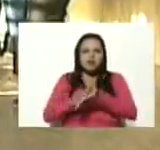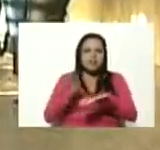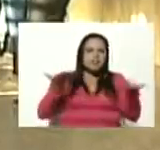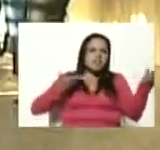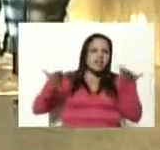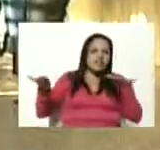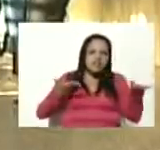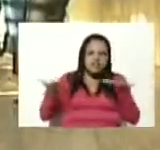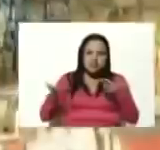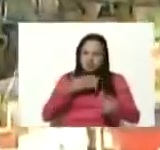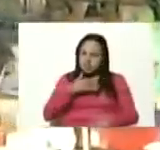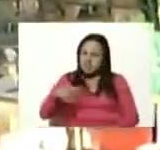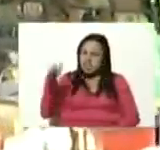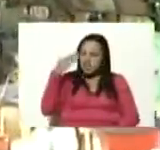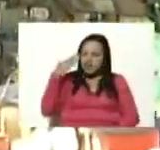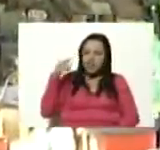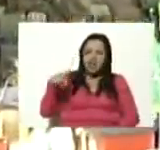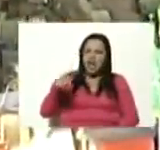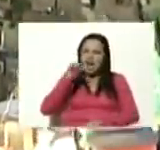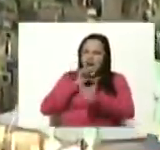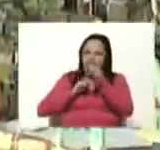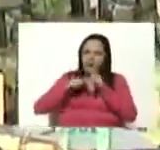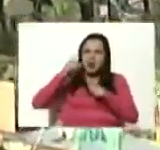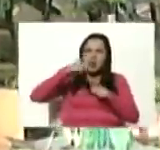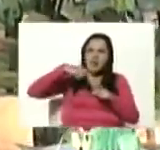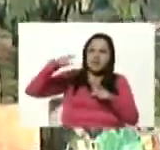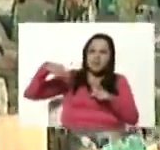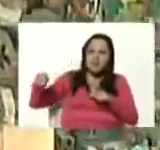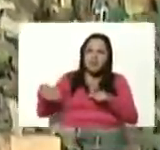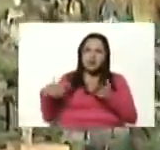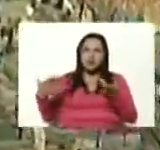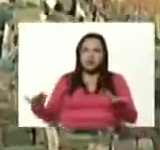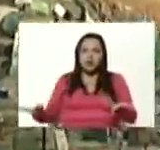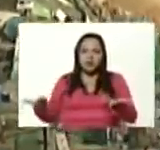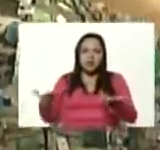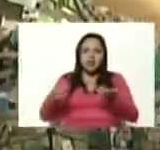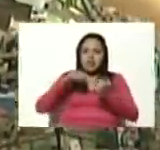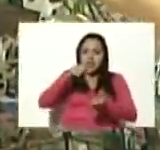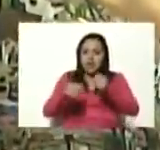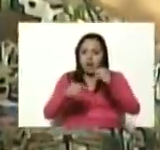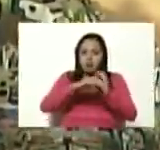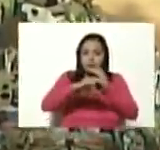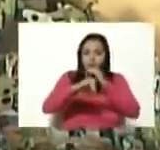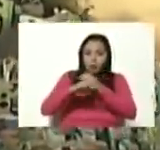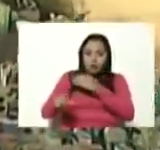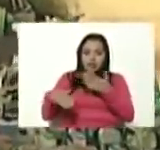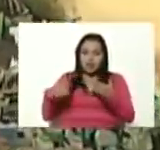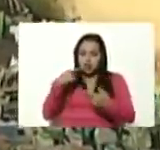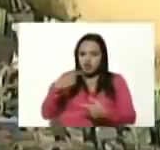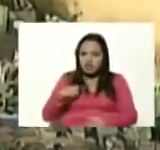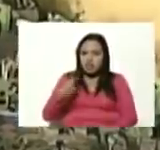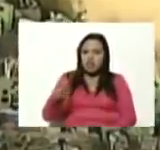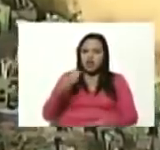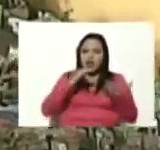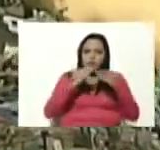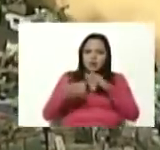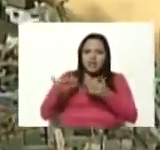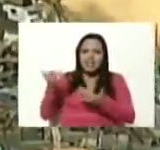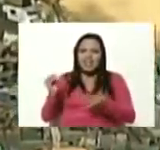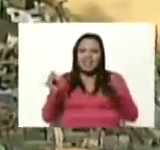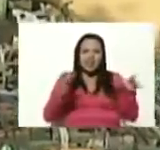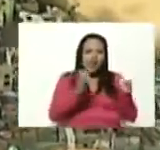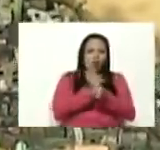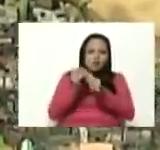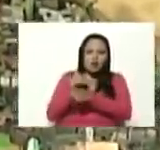servicio. Quisiéramos saber si es agua, es electricidad, es transporte, es vialidad, que nos diga la comunidad. ¿Qué fue lo que detectaron